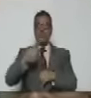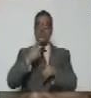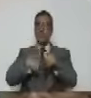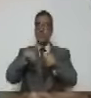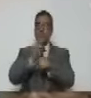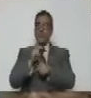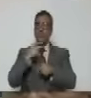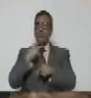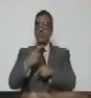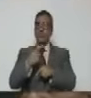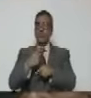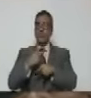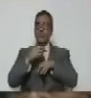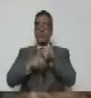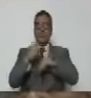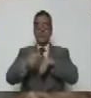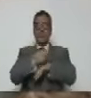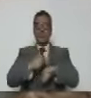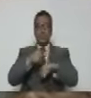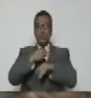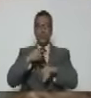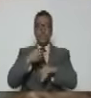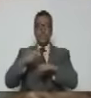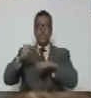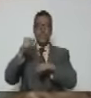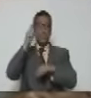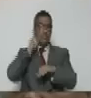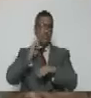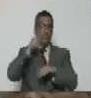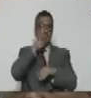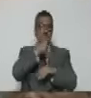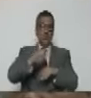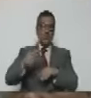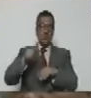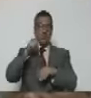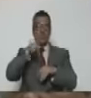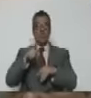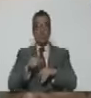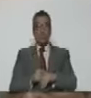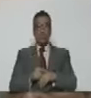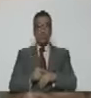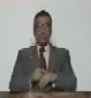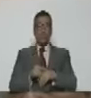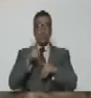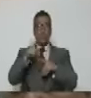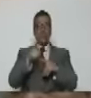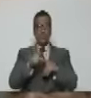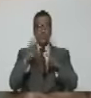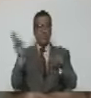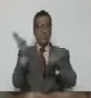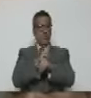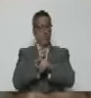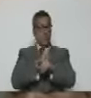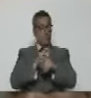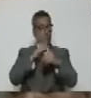única exigencia hecha por el gobierno bolivariano en nombre del pueblo era que cesaran de manera